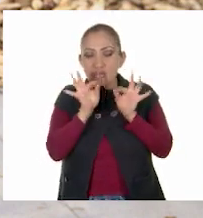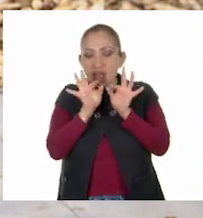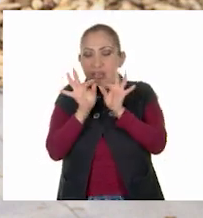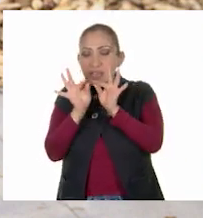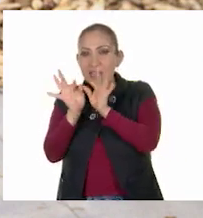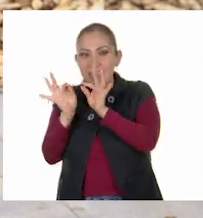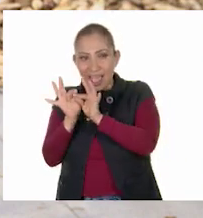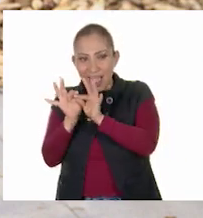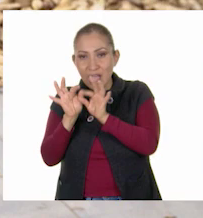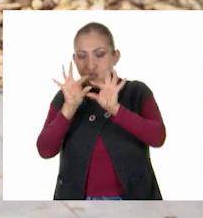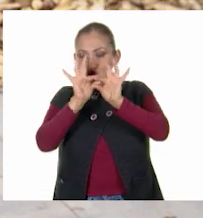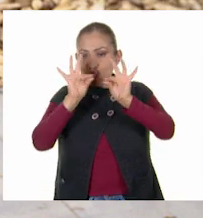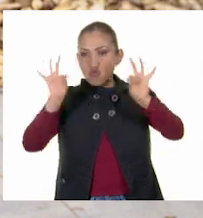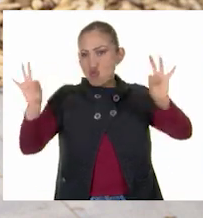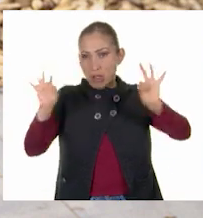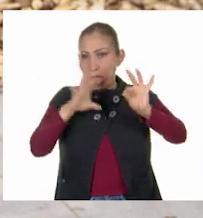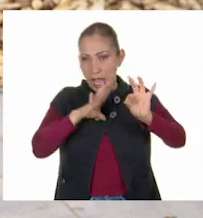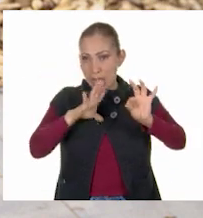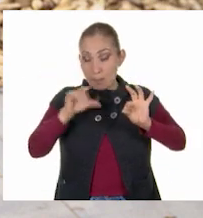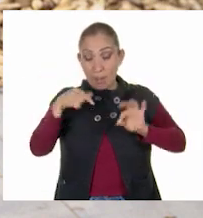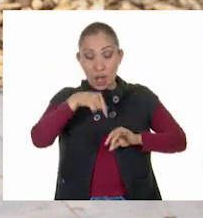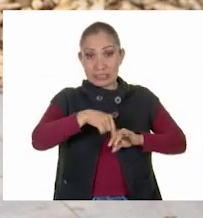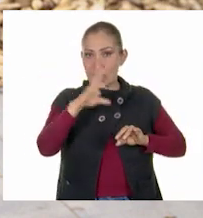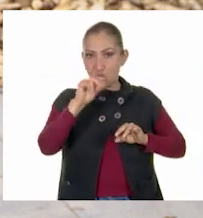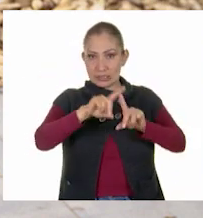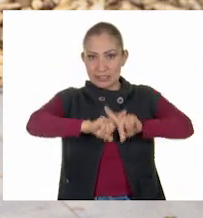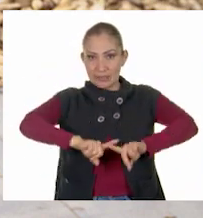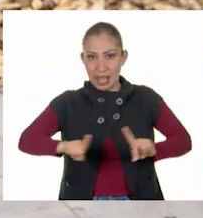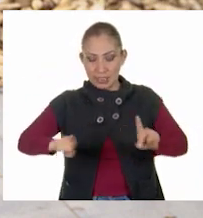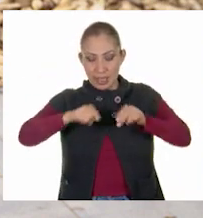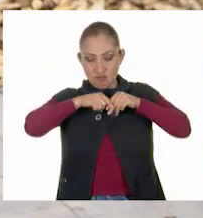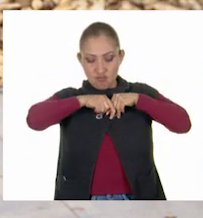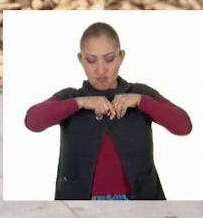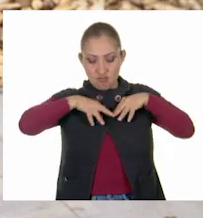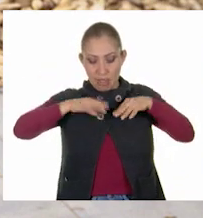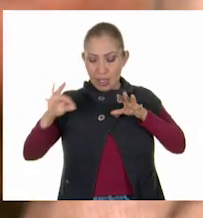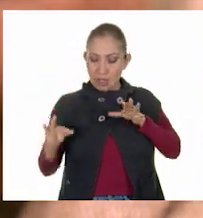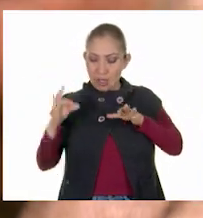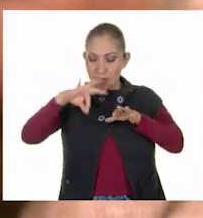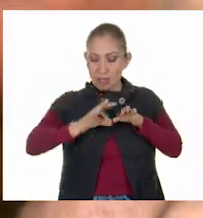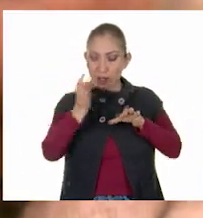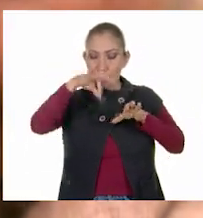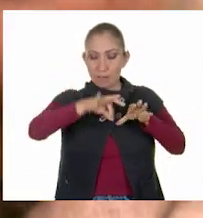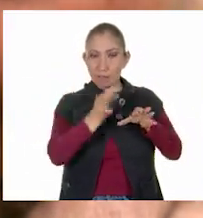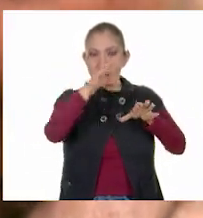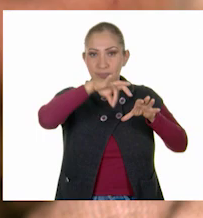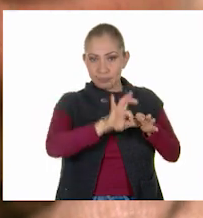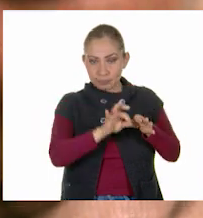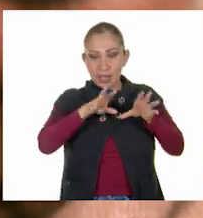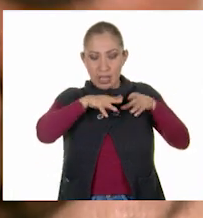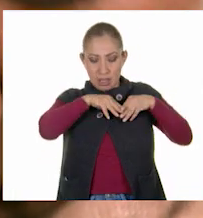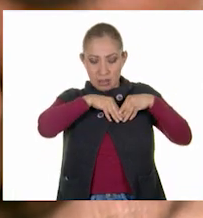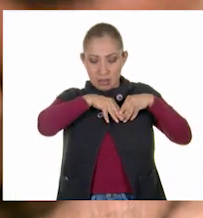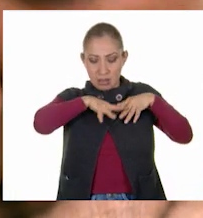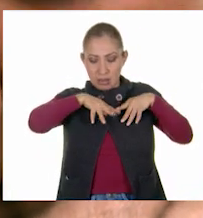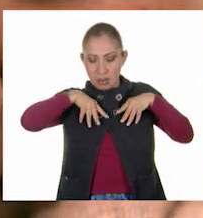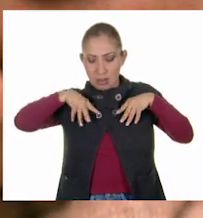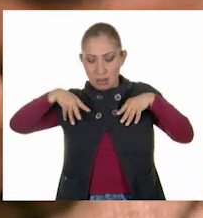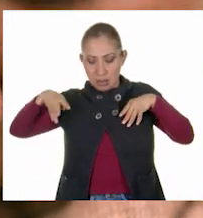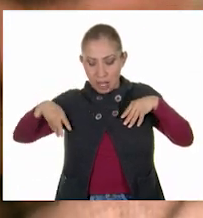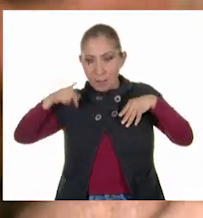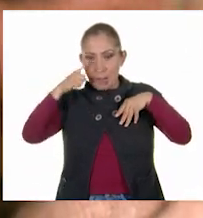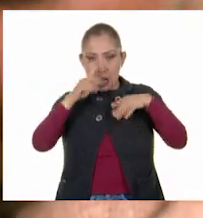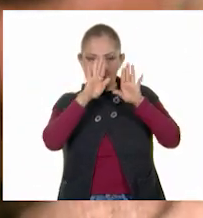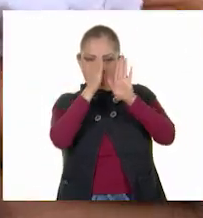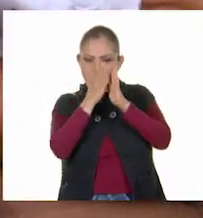va así al liso, pero no, es hilvanarlo, hacerle los pliegues, se van rayando para que no